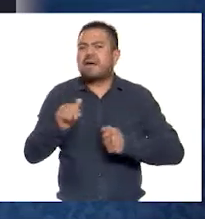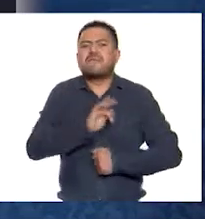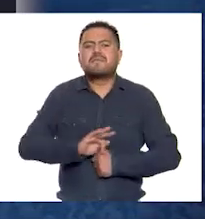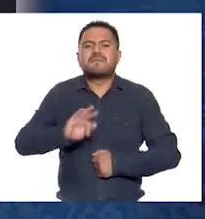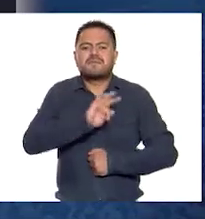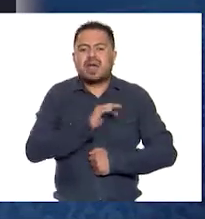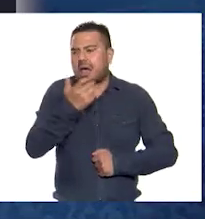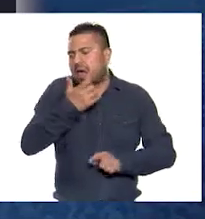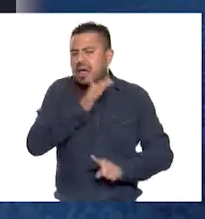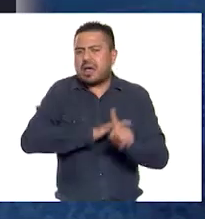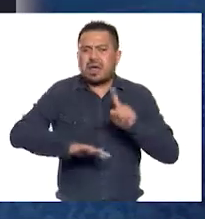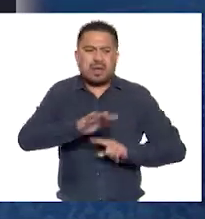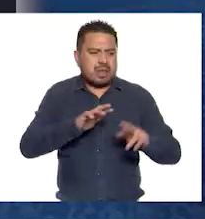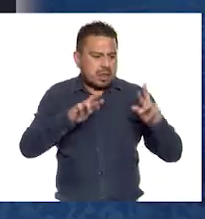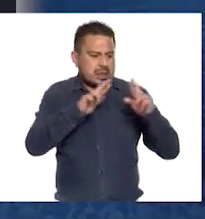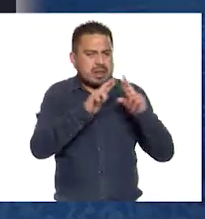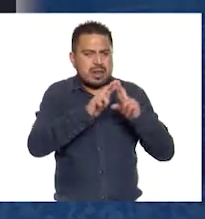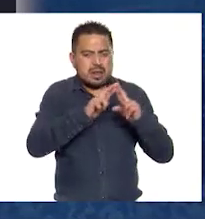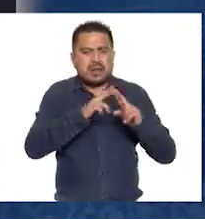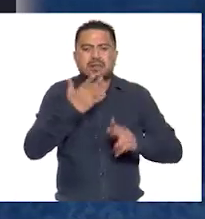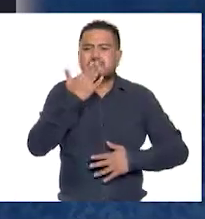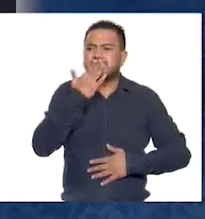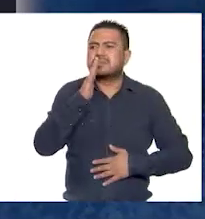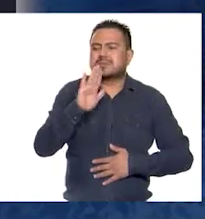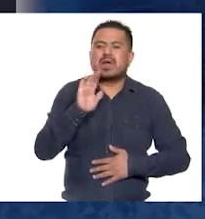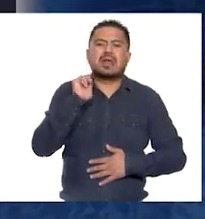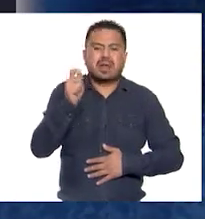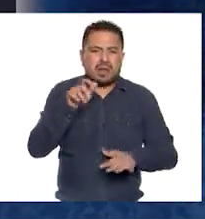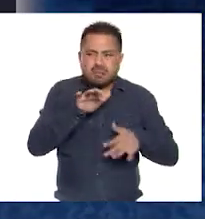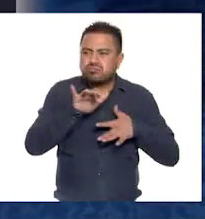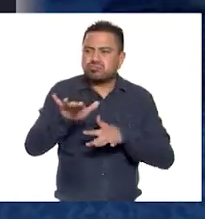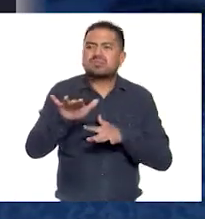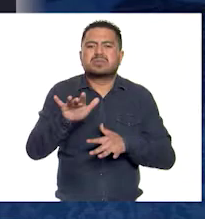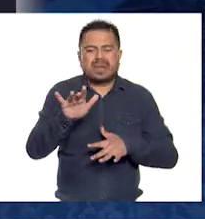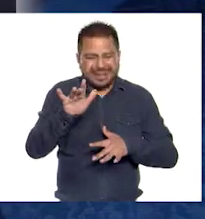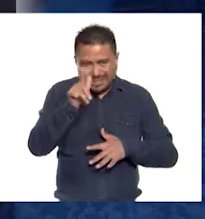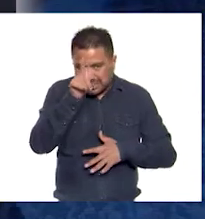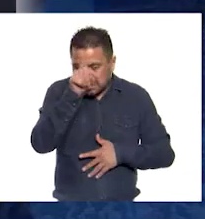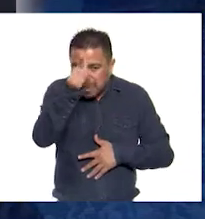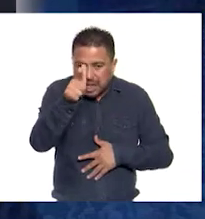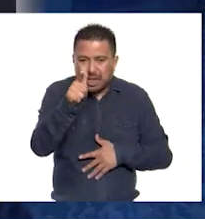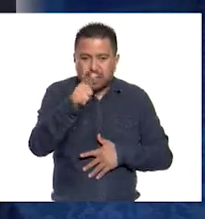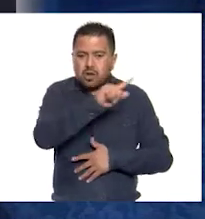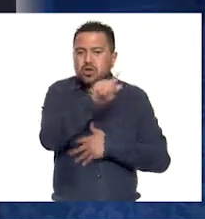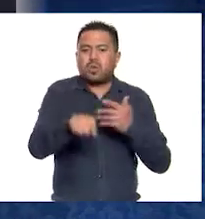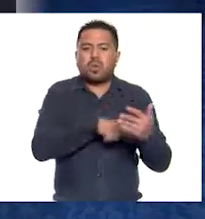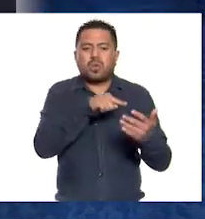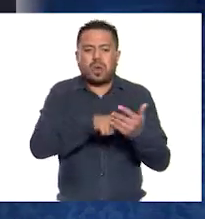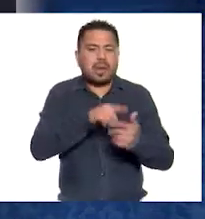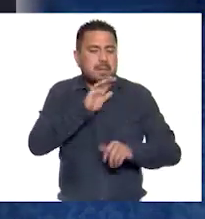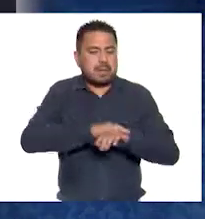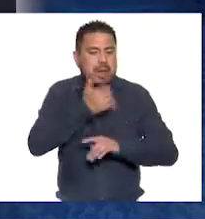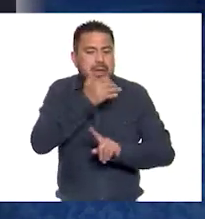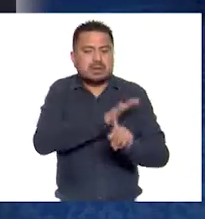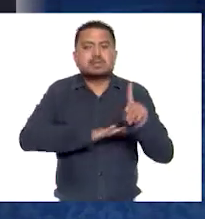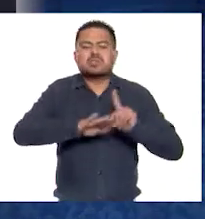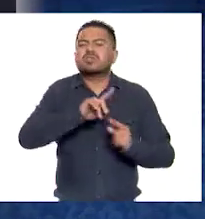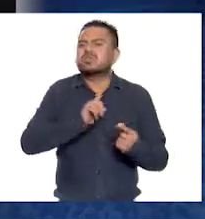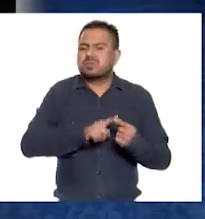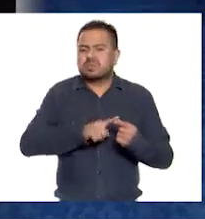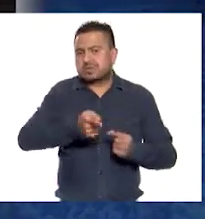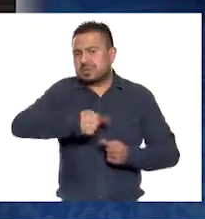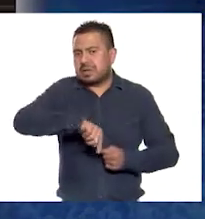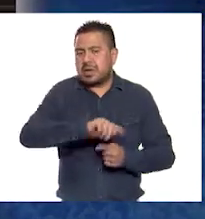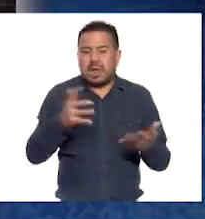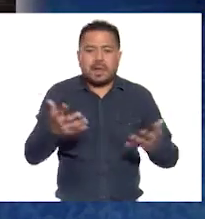la práctica religiosa del Islam, los rituales, la espiritualidad y los lugares sagrados donde se